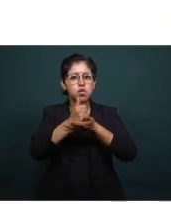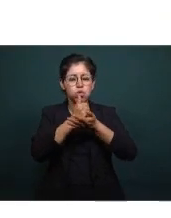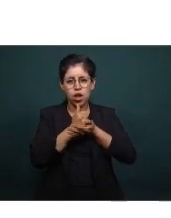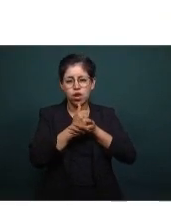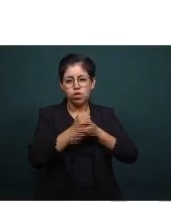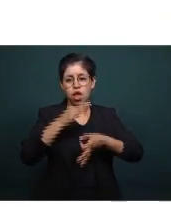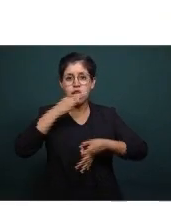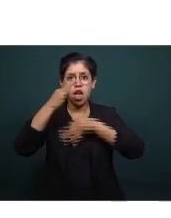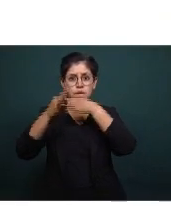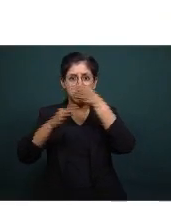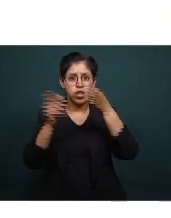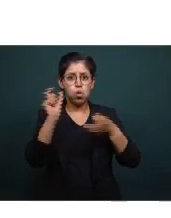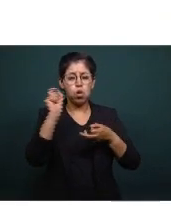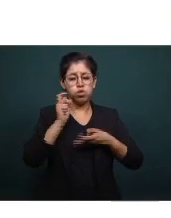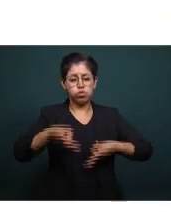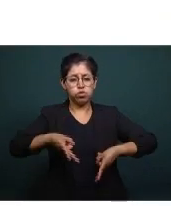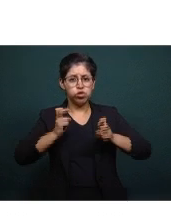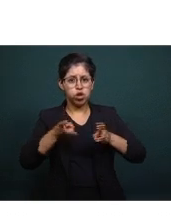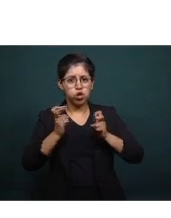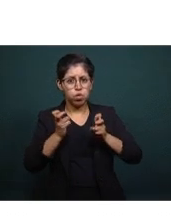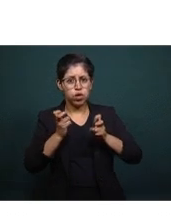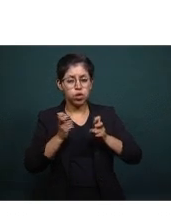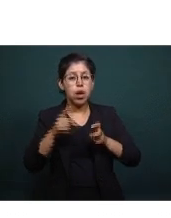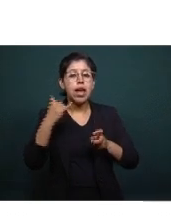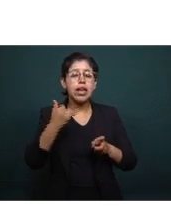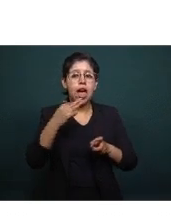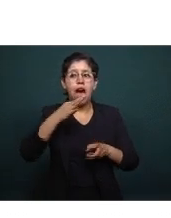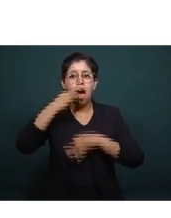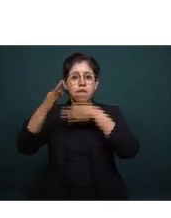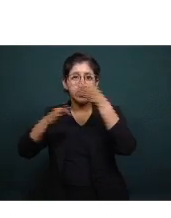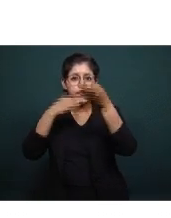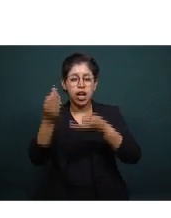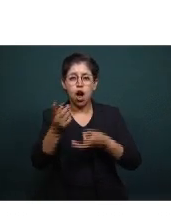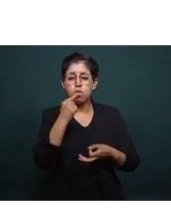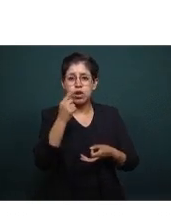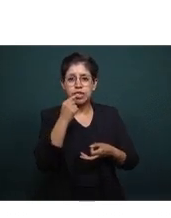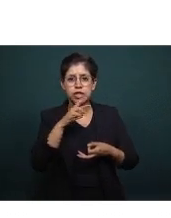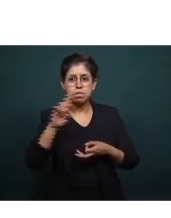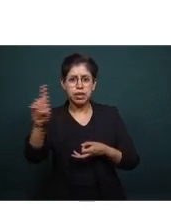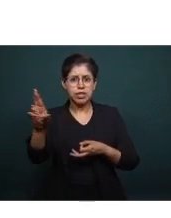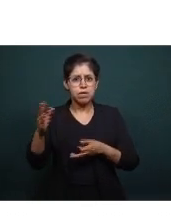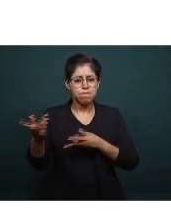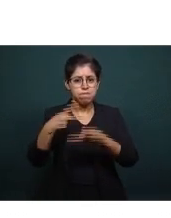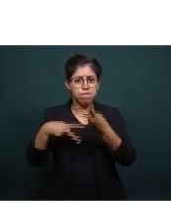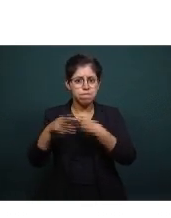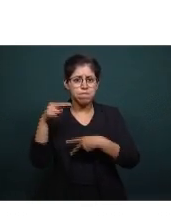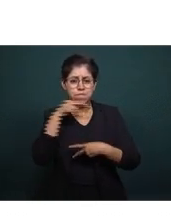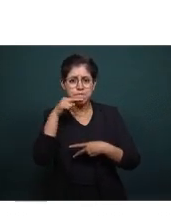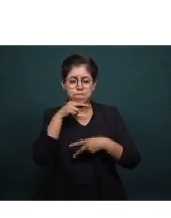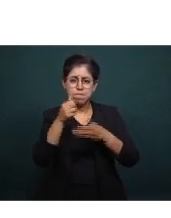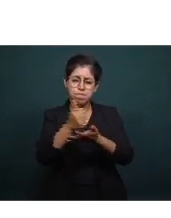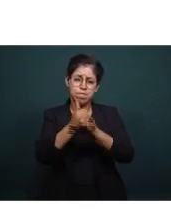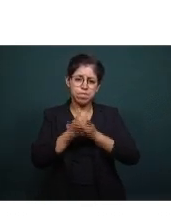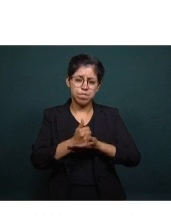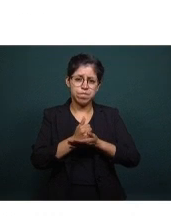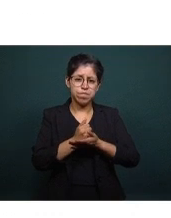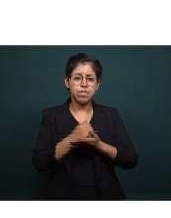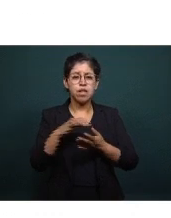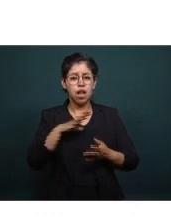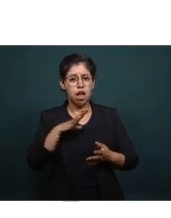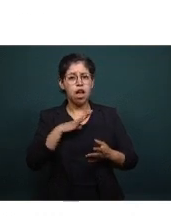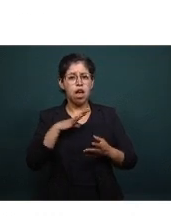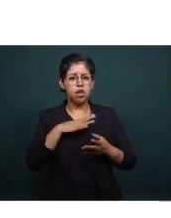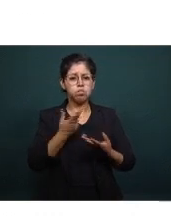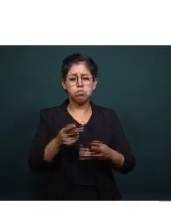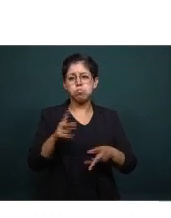delincuencia, segundo a tener una respuesta mucho más rápida y tercero a la reconstrucción de hechos. Estas unidades, que a la fecha